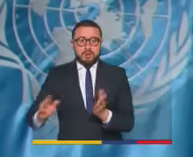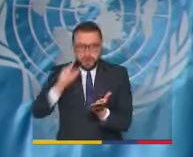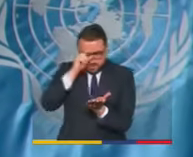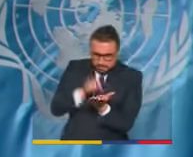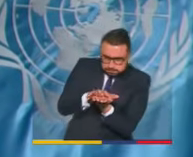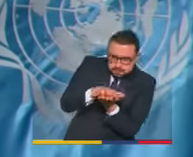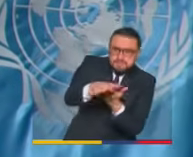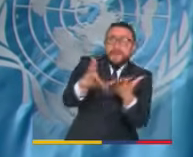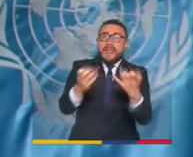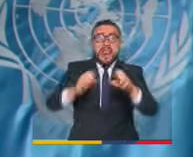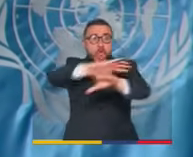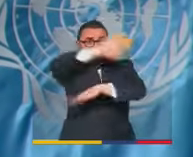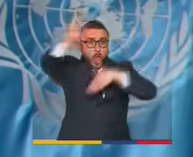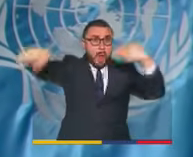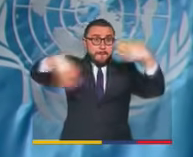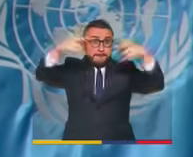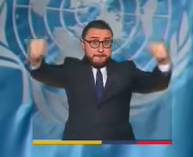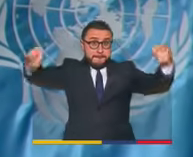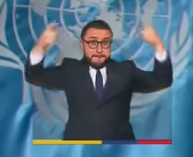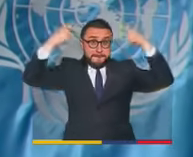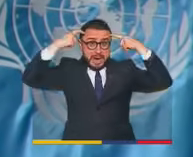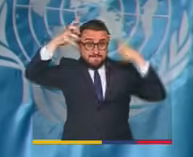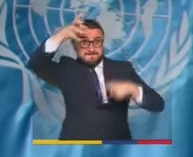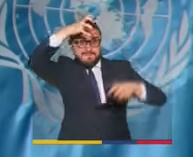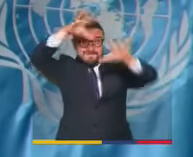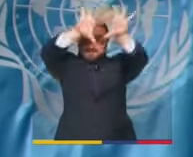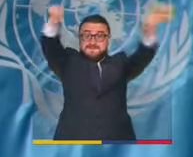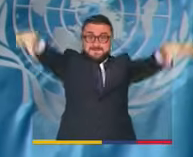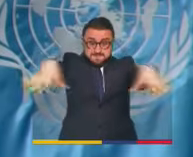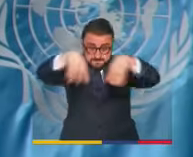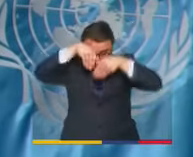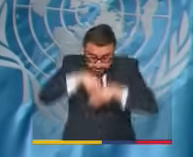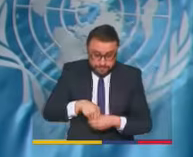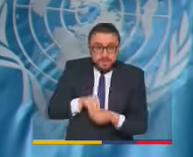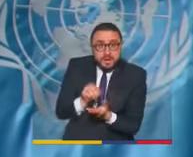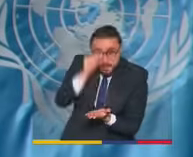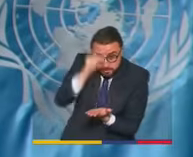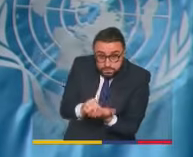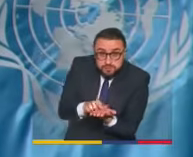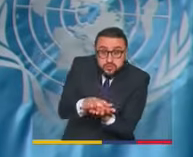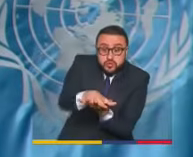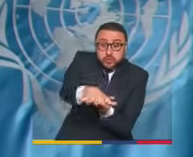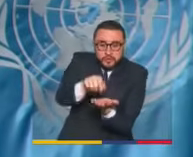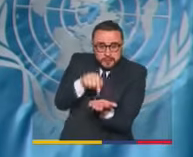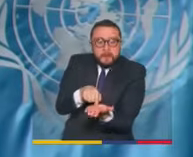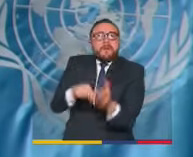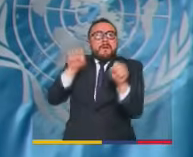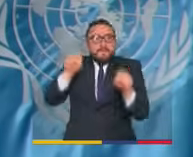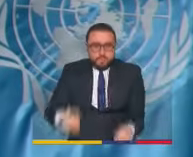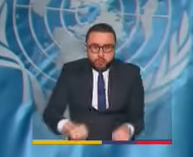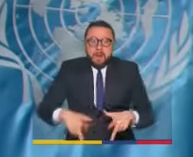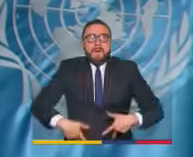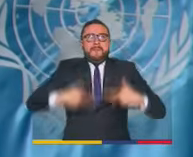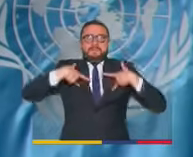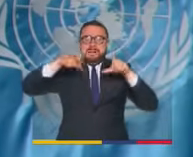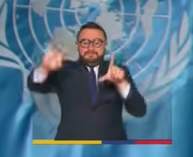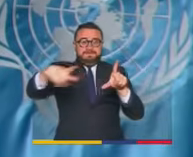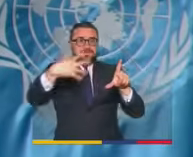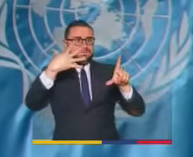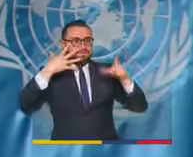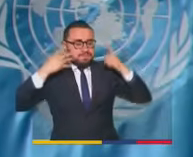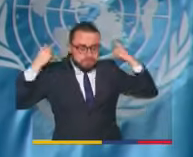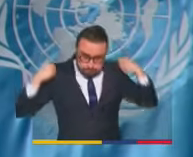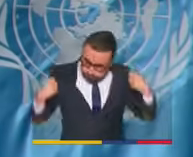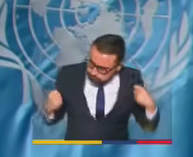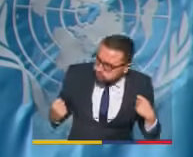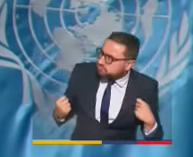humanidad, en esa inteligencia artificial que puede generar una virtualidad de felicidad en medio